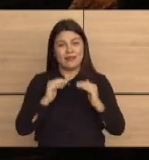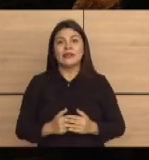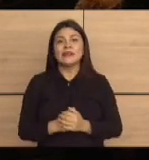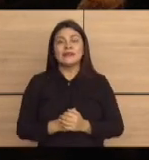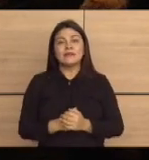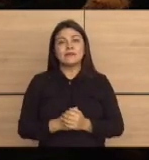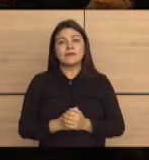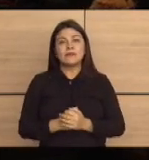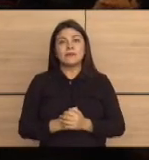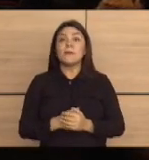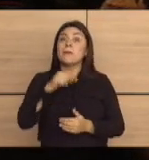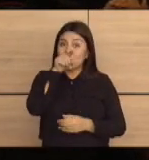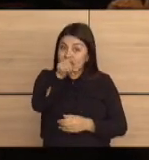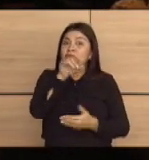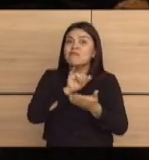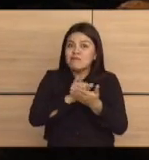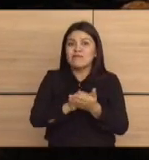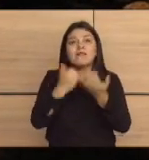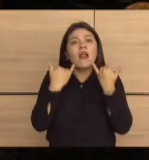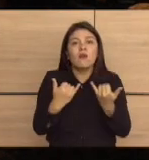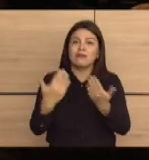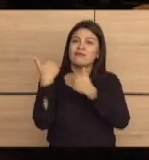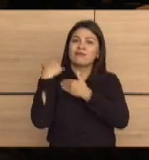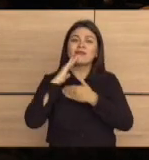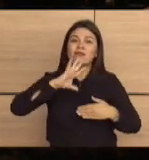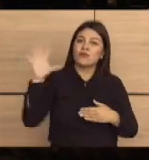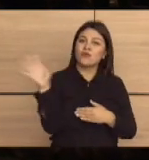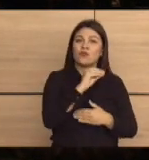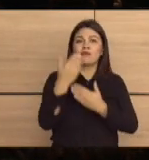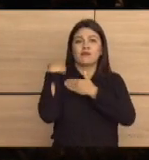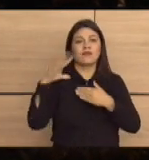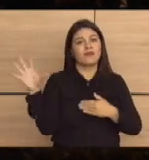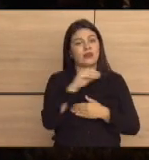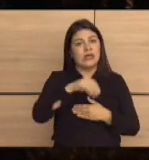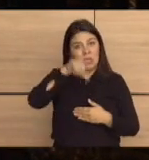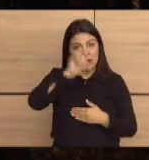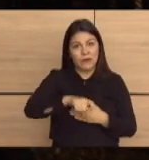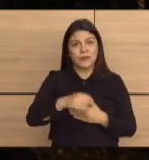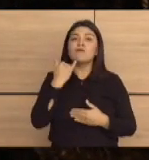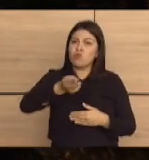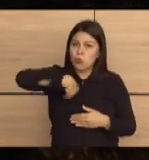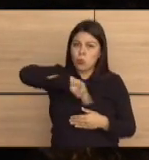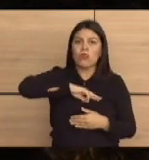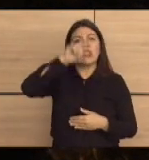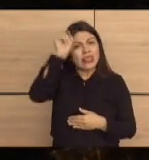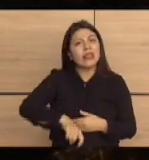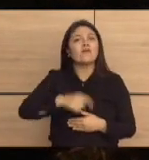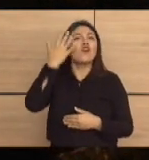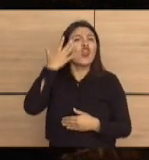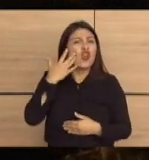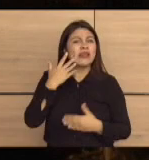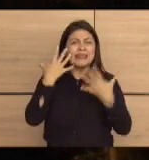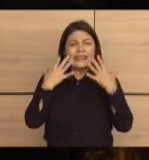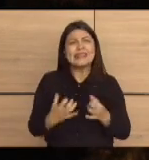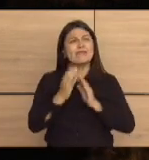eso están nuestras tareas en marcha. Y por eso nosotros queremos todos los días ir por más,